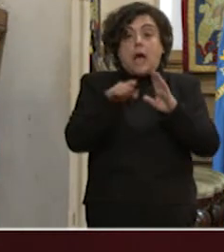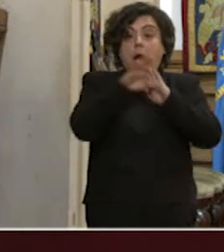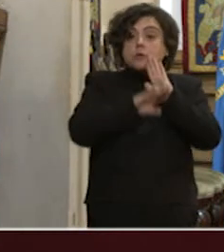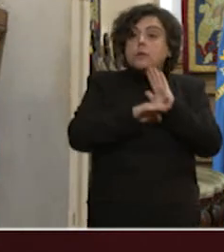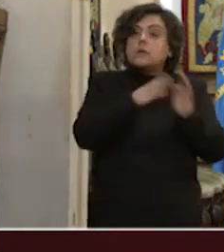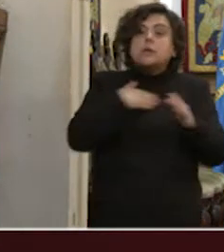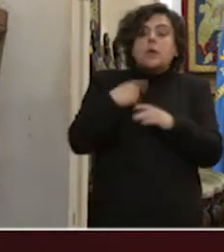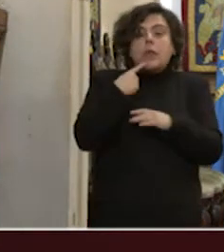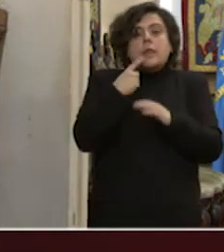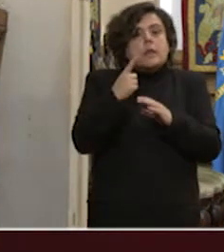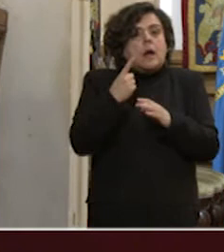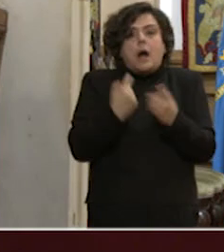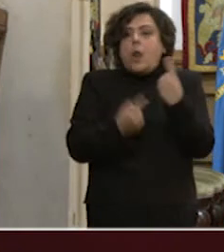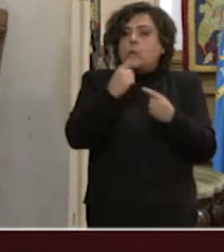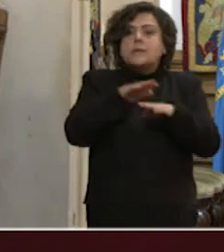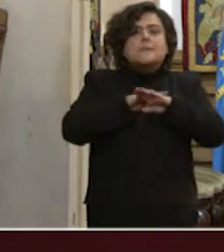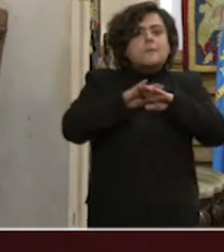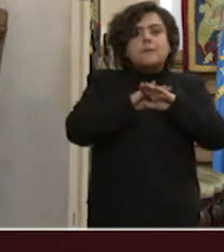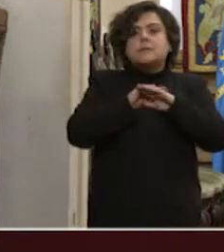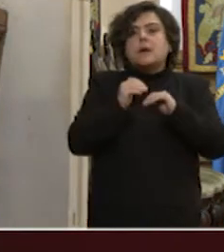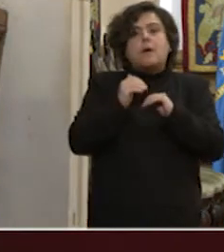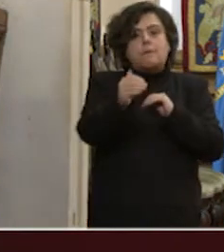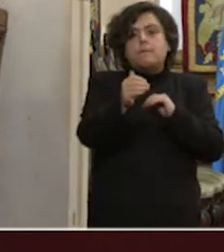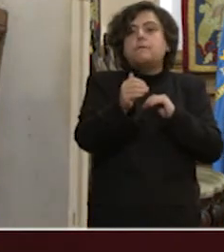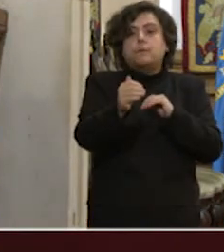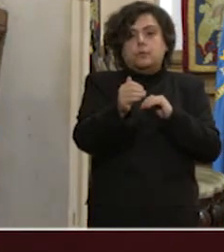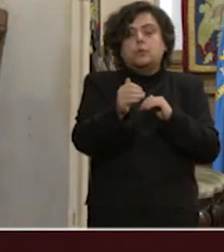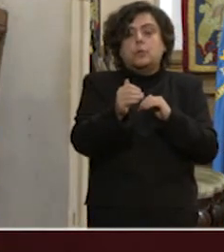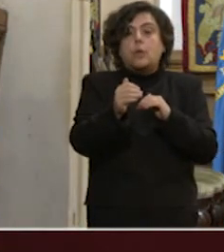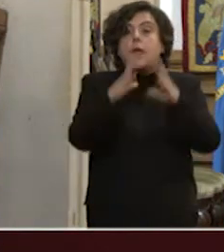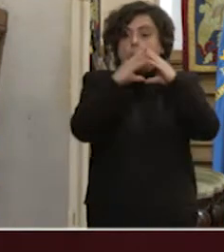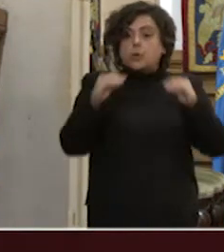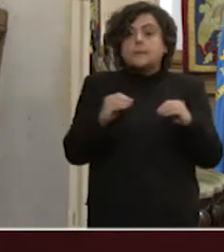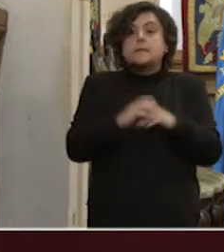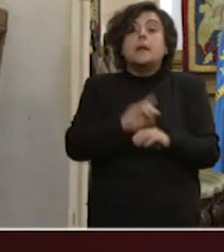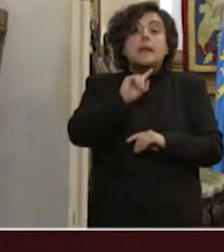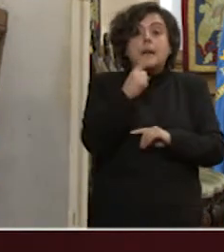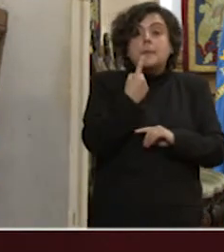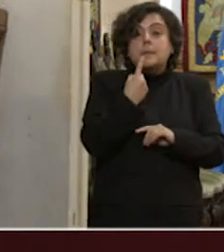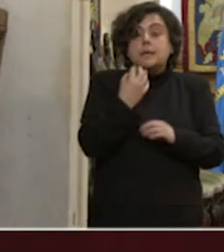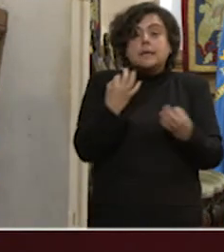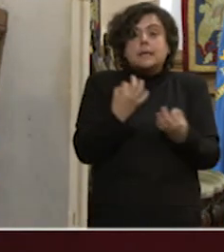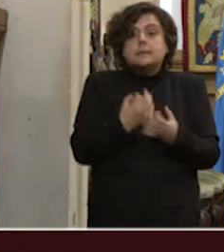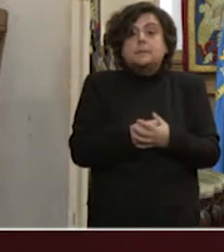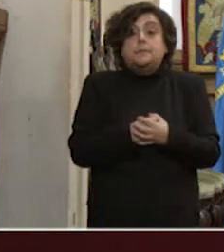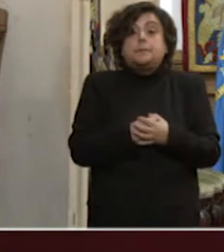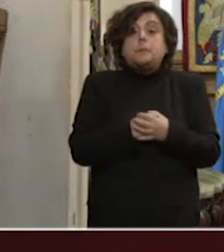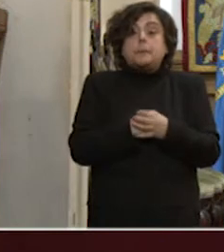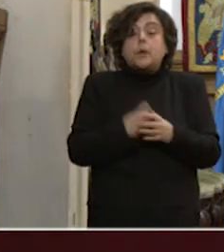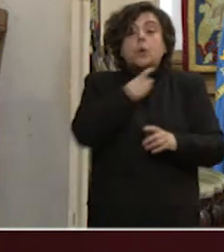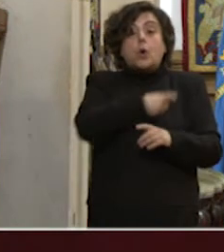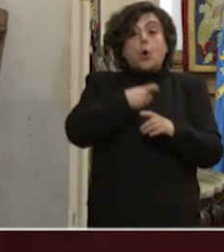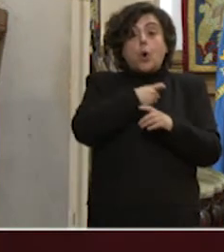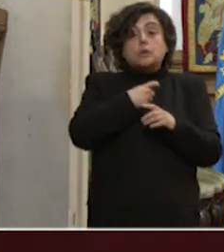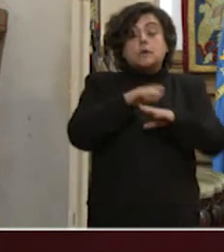algunas decisiones que serán claves para el futuro inmediato de nuestra institución. La primera es que en el Consejo de Gobierno de